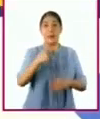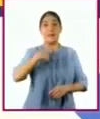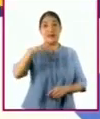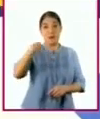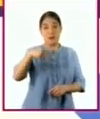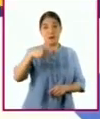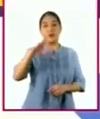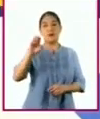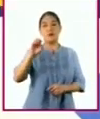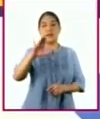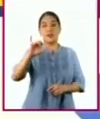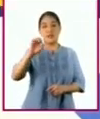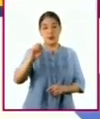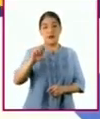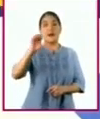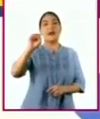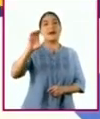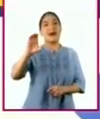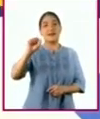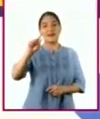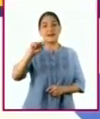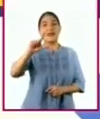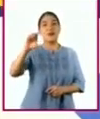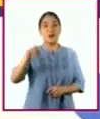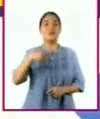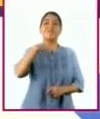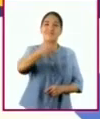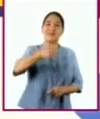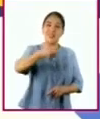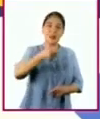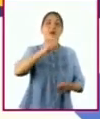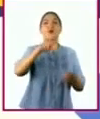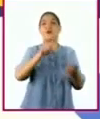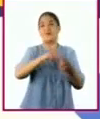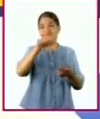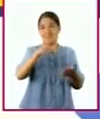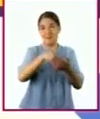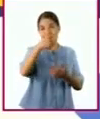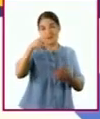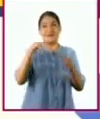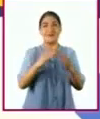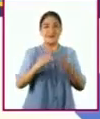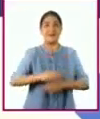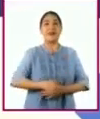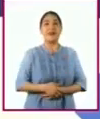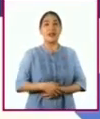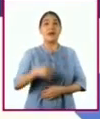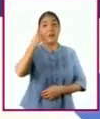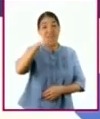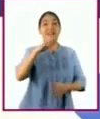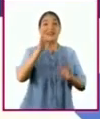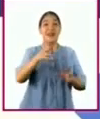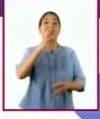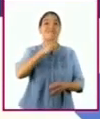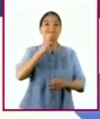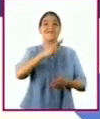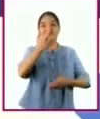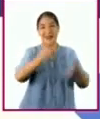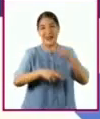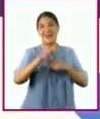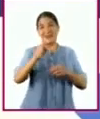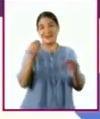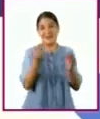Castillo Villegas y les mando un saludo hasta donde se encuentren. Para hacer posible un pronto regreso a nuestras aulas,